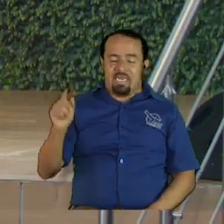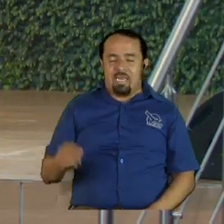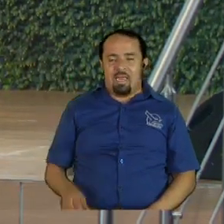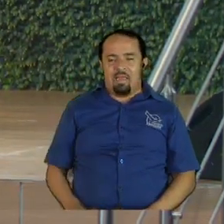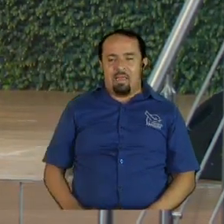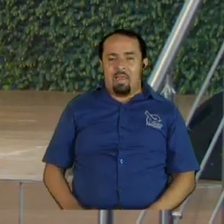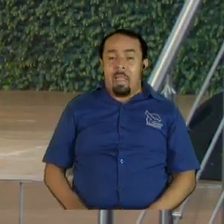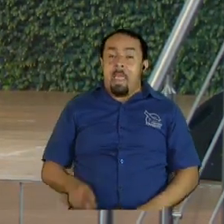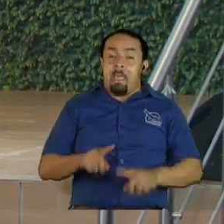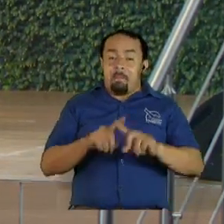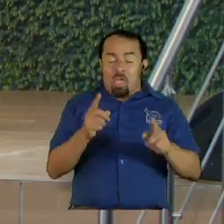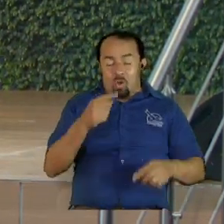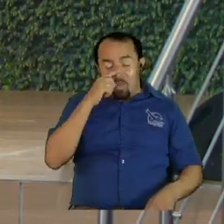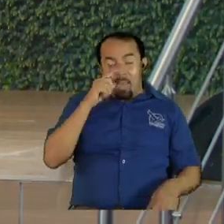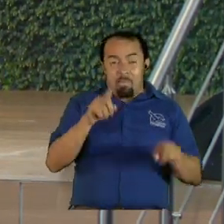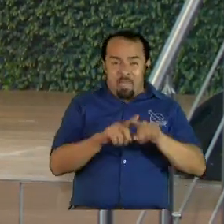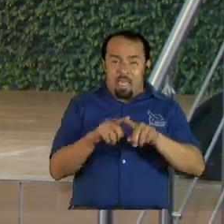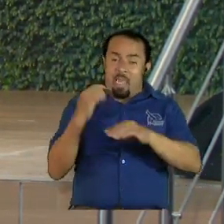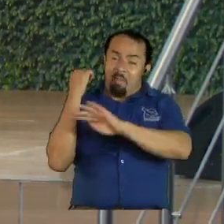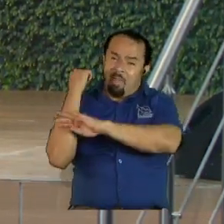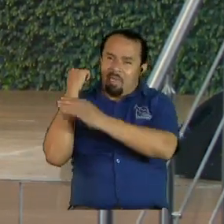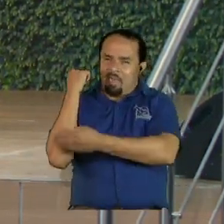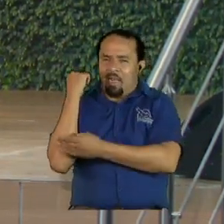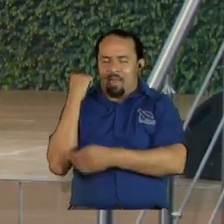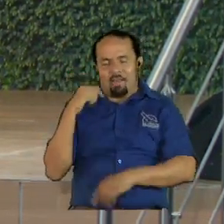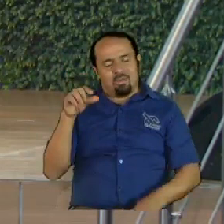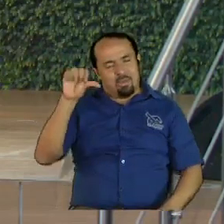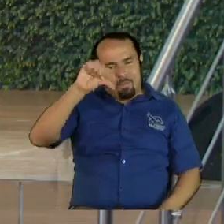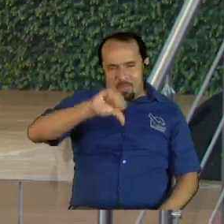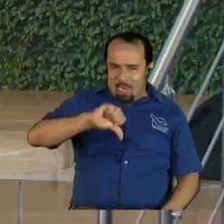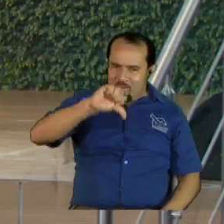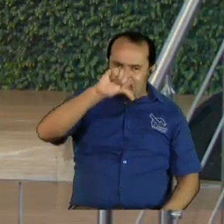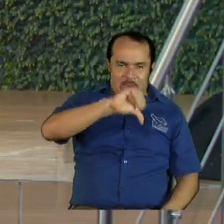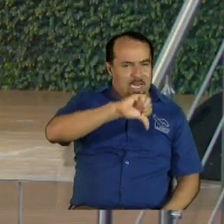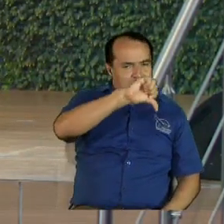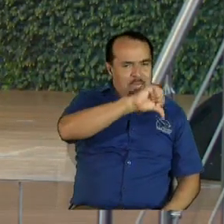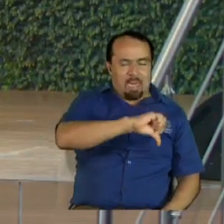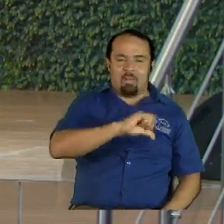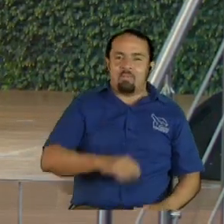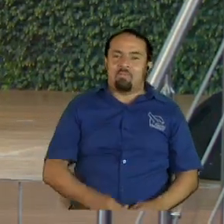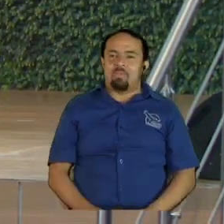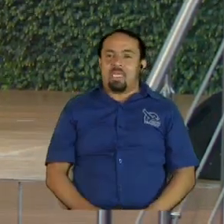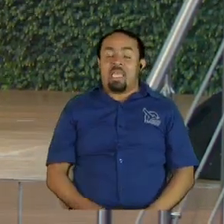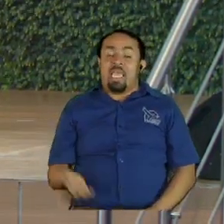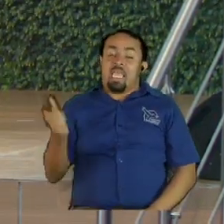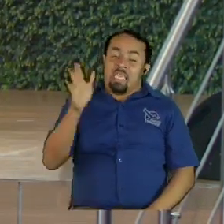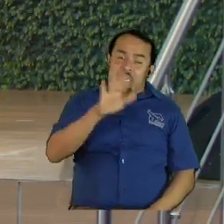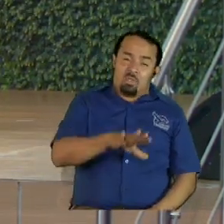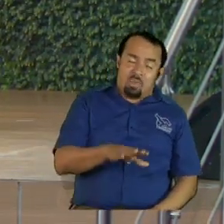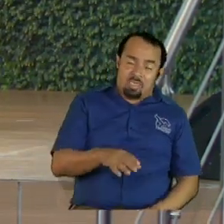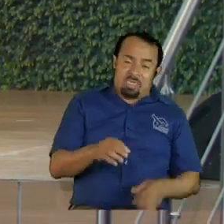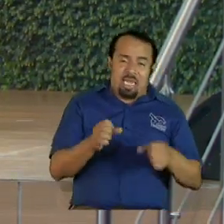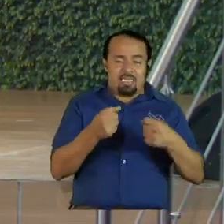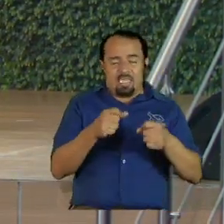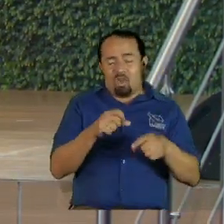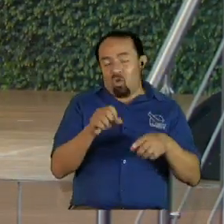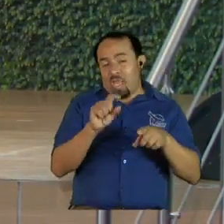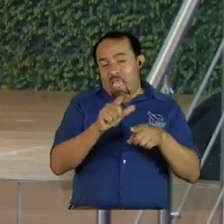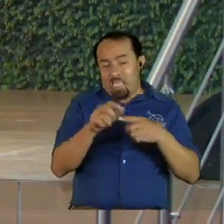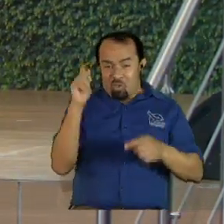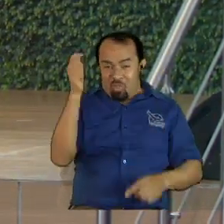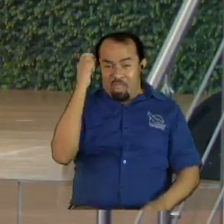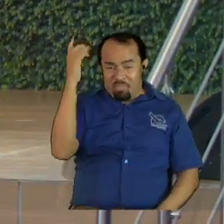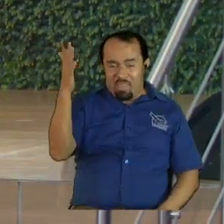pero haberla embarazado es peor. Y después hacer lo que hizo, todo lo que usted ya sabe,